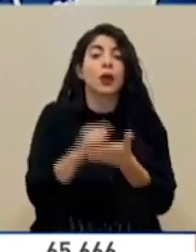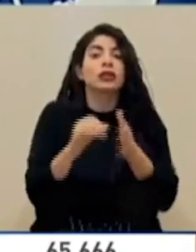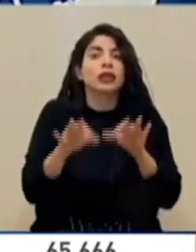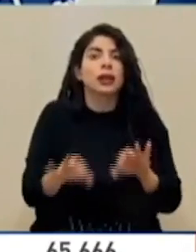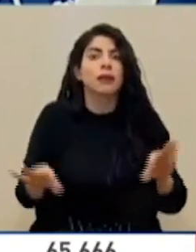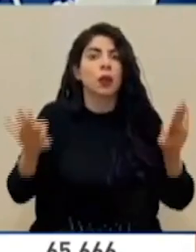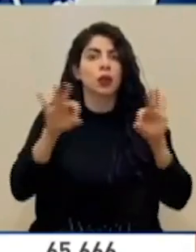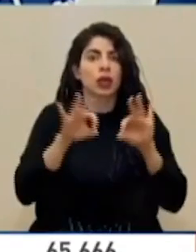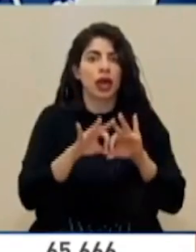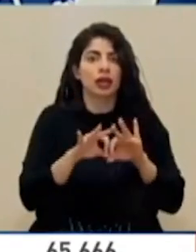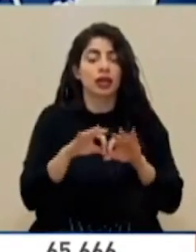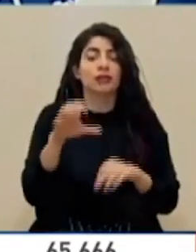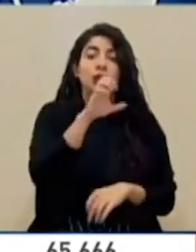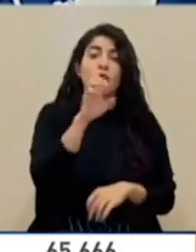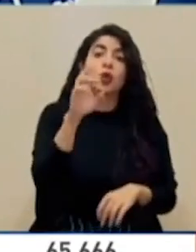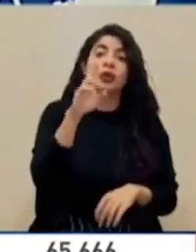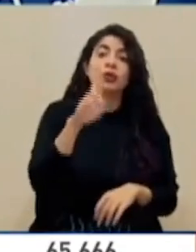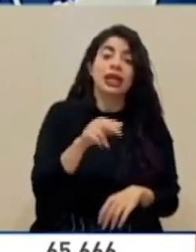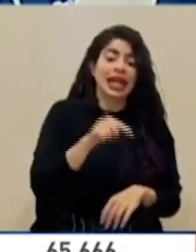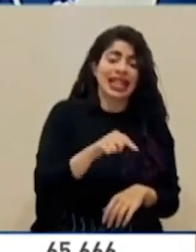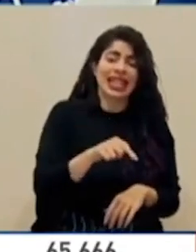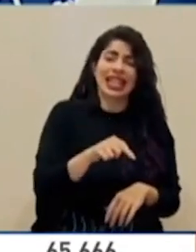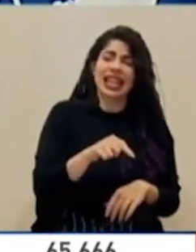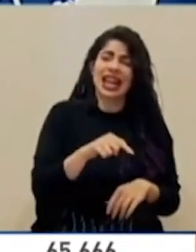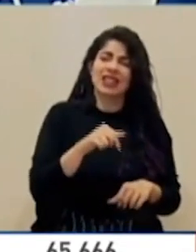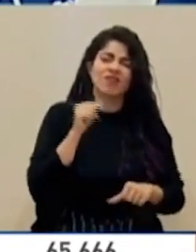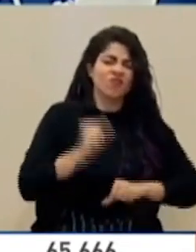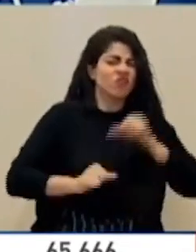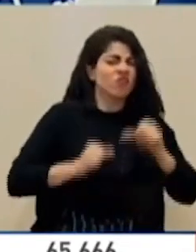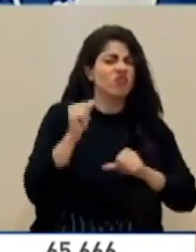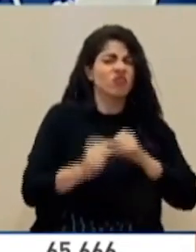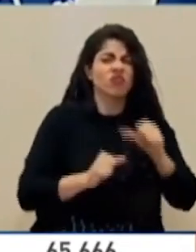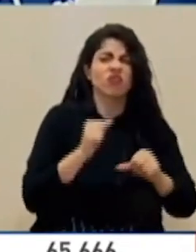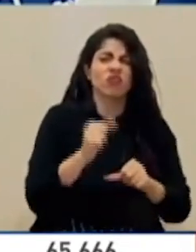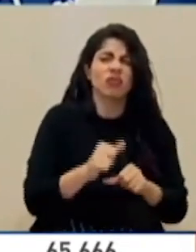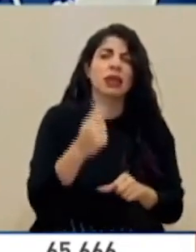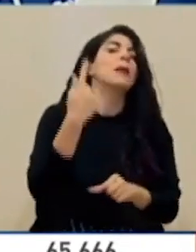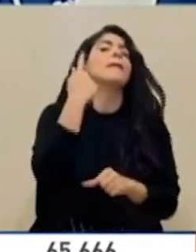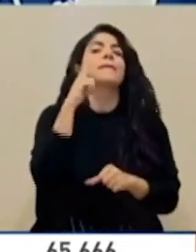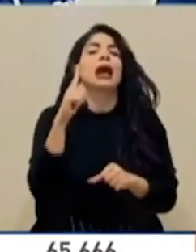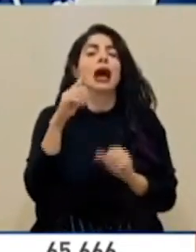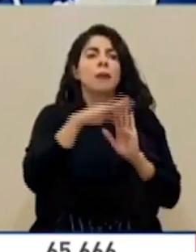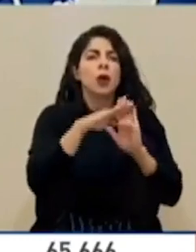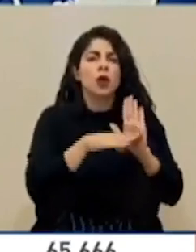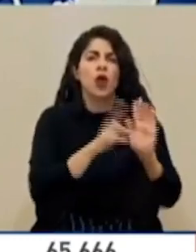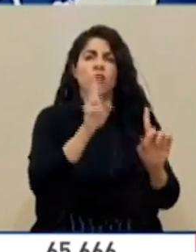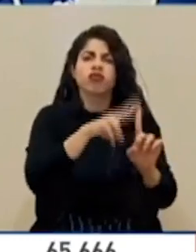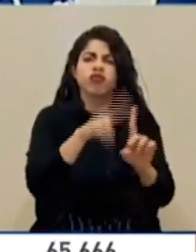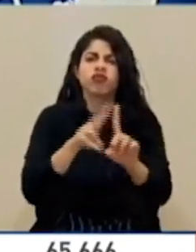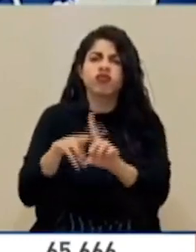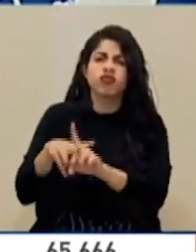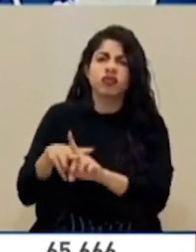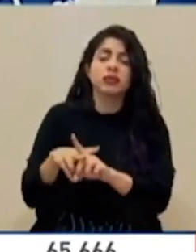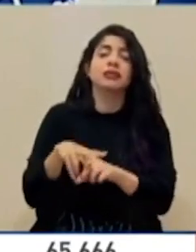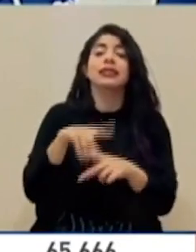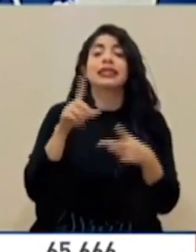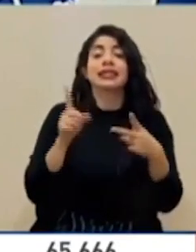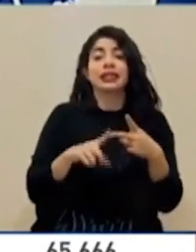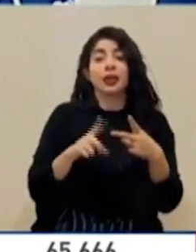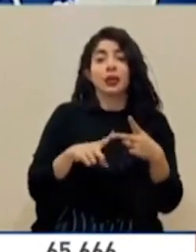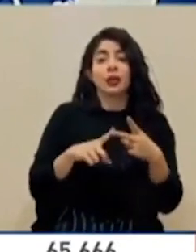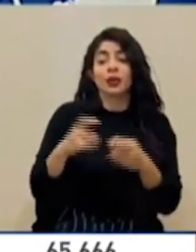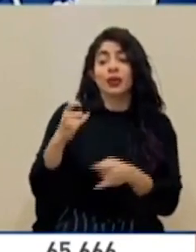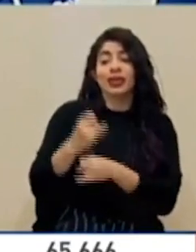lado, de que en Costa Rica hagamos el mayor de los esfuerzos por la adopción correcta de los protocolos, y segundo, algo que el